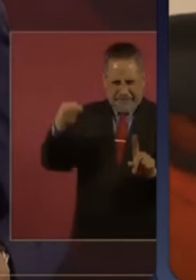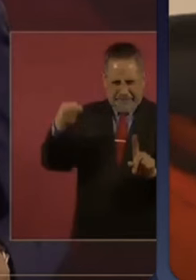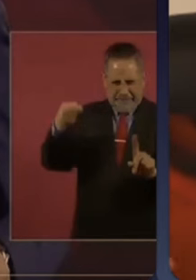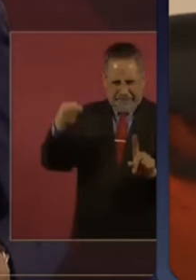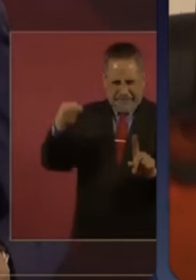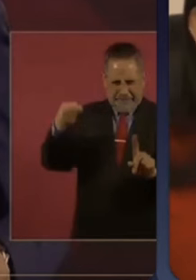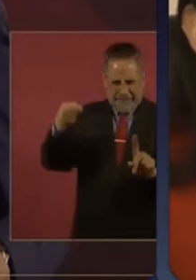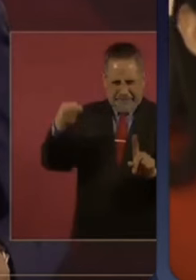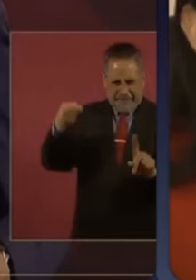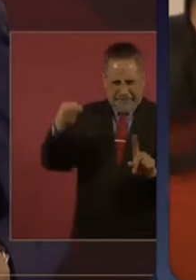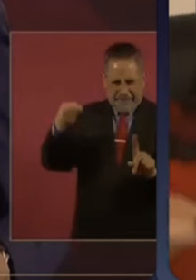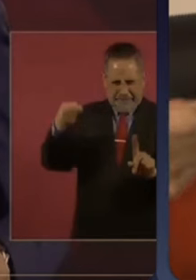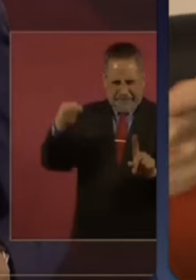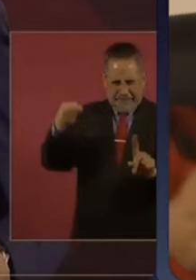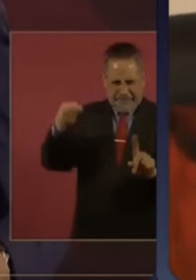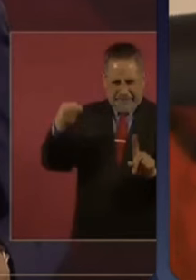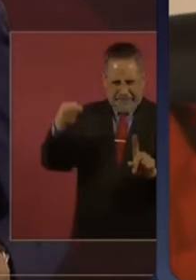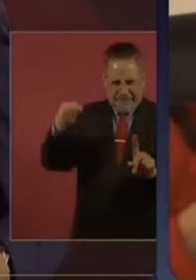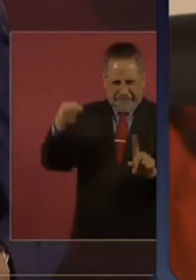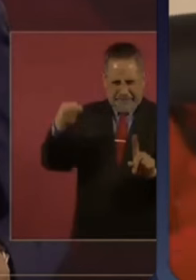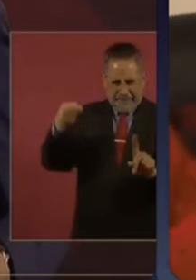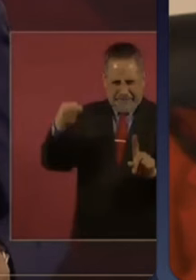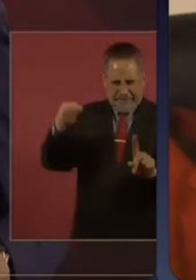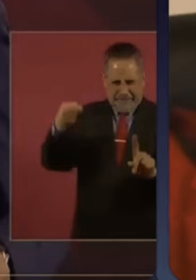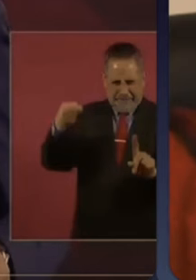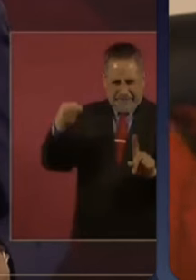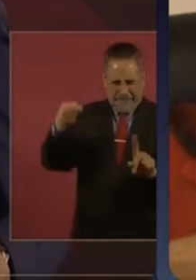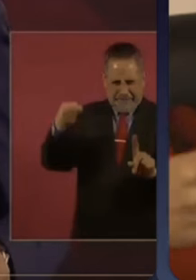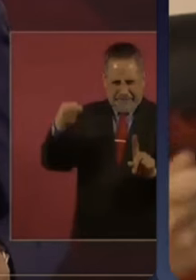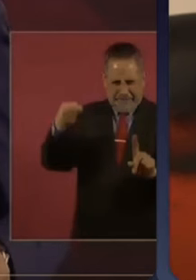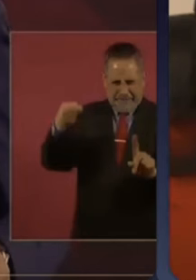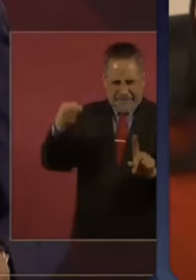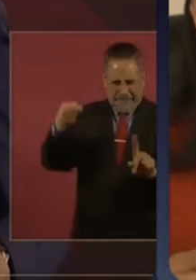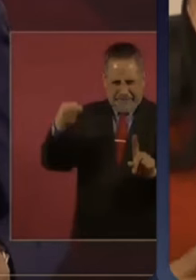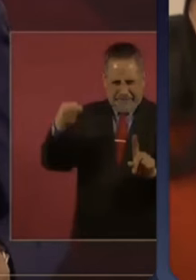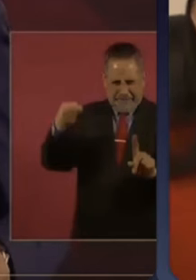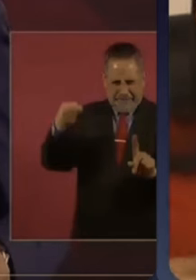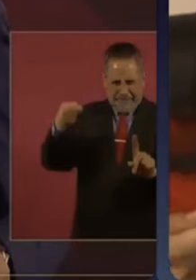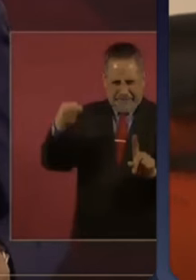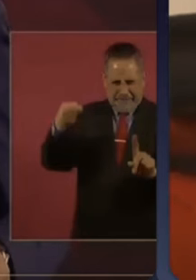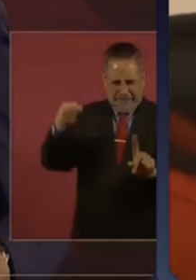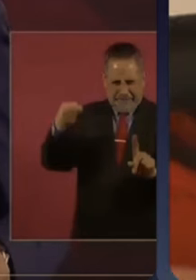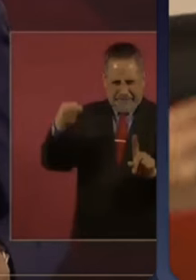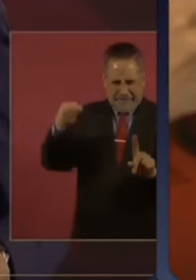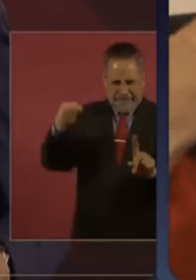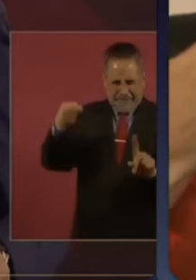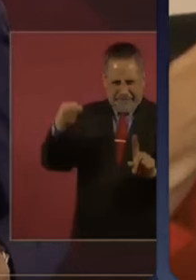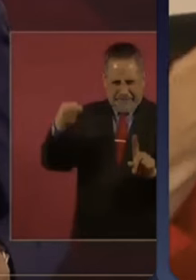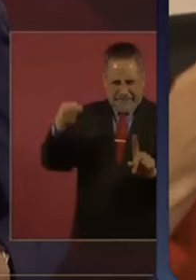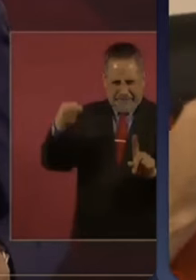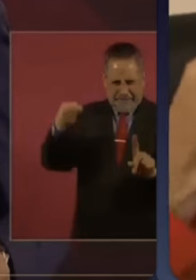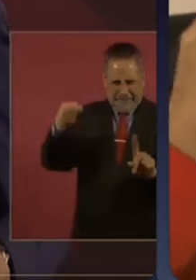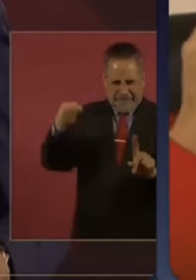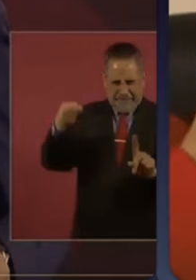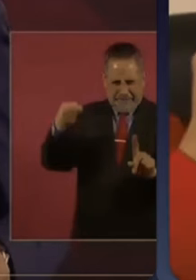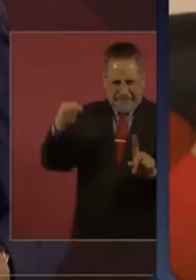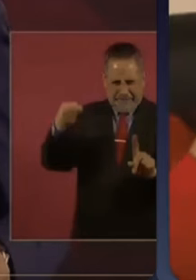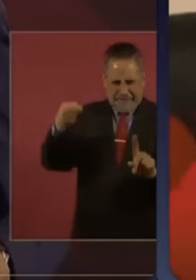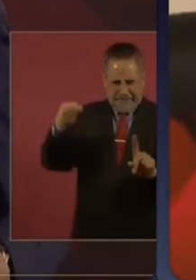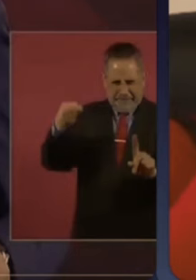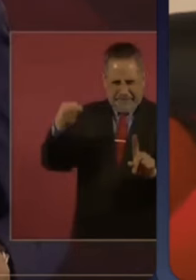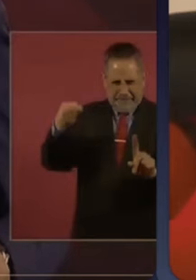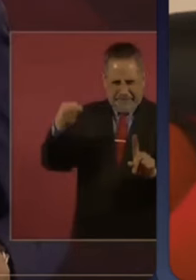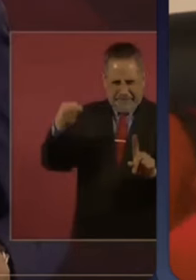que presentara las pruebas de lo que dijo en uno de sus programas, donde aseguraba a López Dóriga que el presidente no había entregado ni